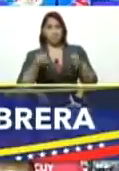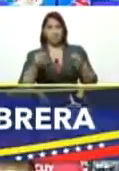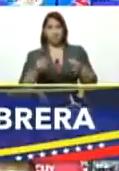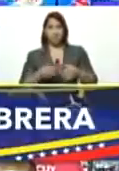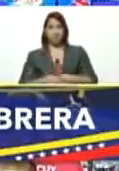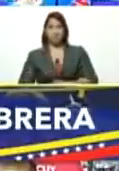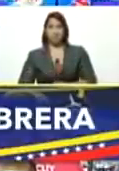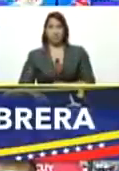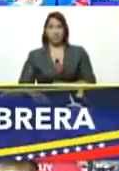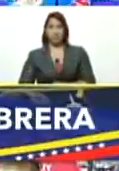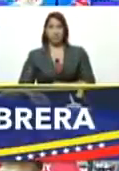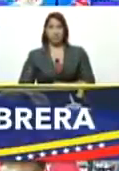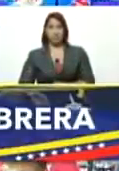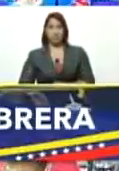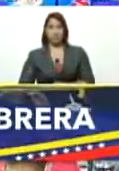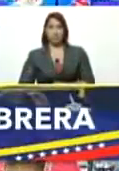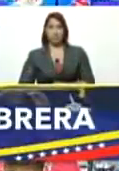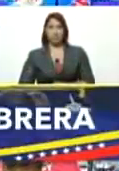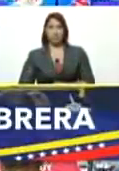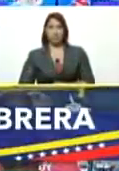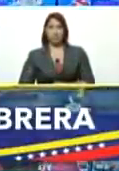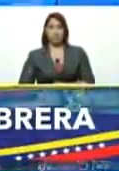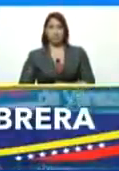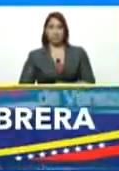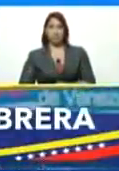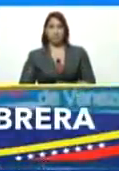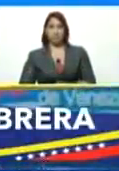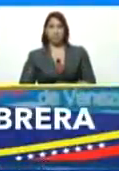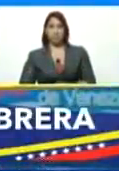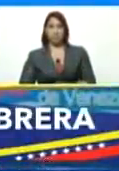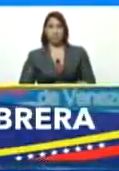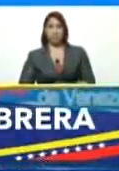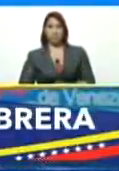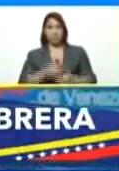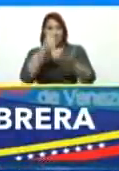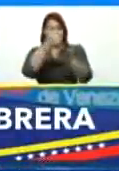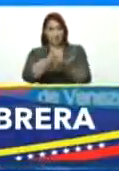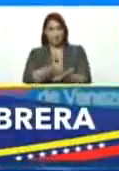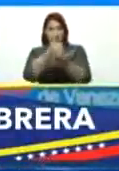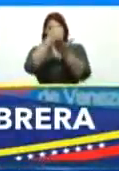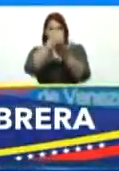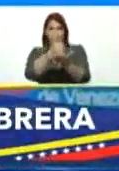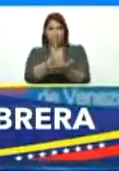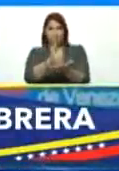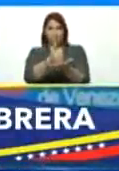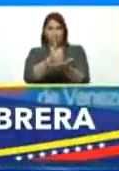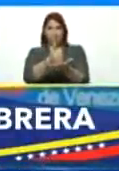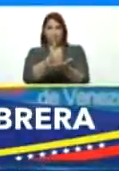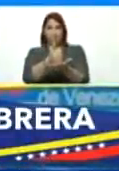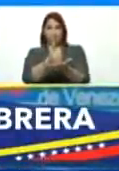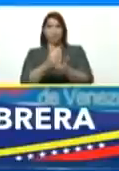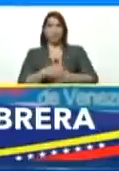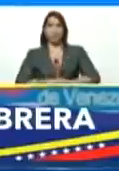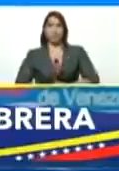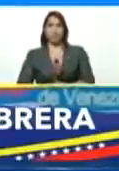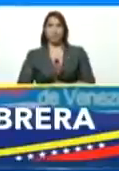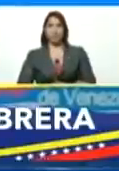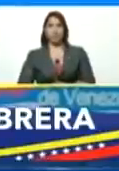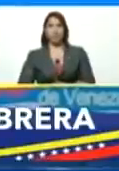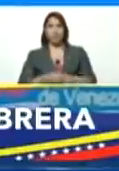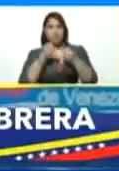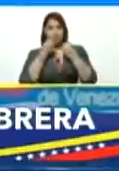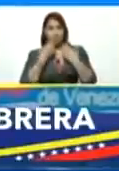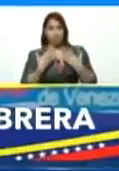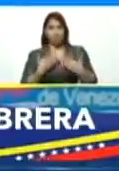forever forever for ever amen amen amen roxana y bueno